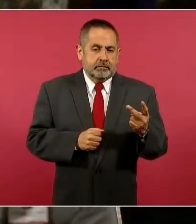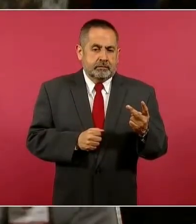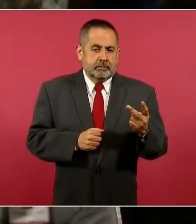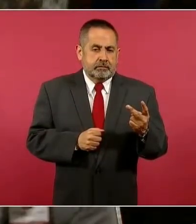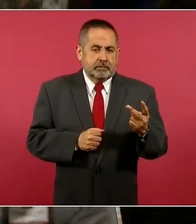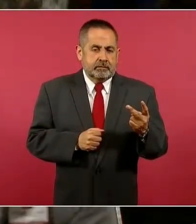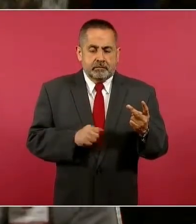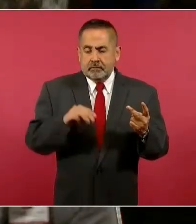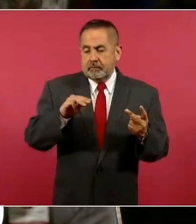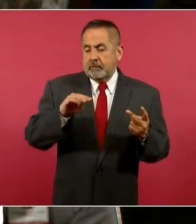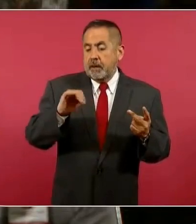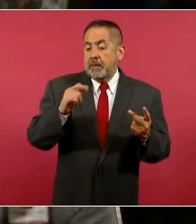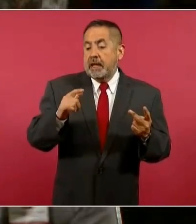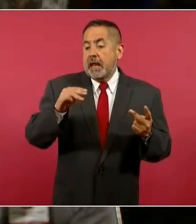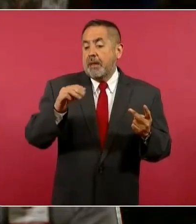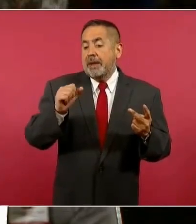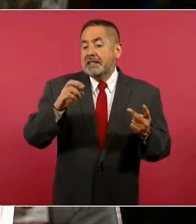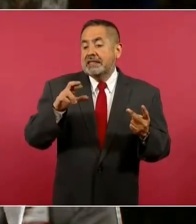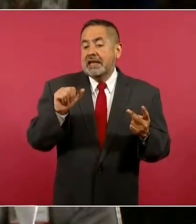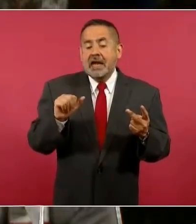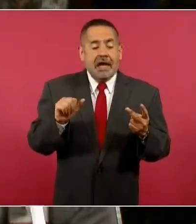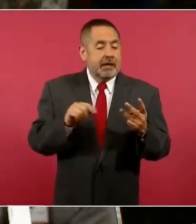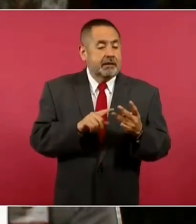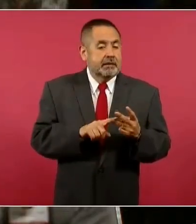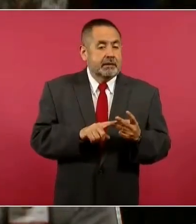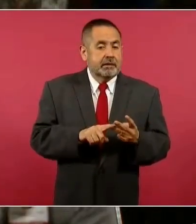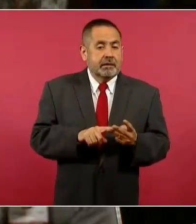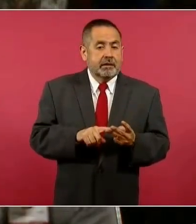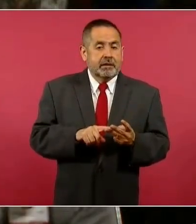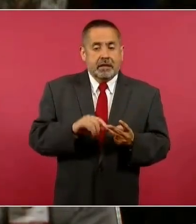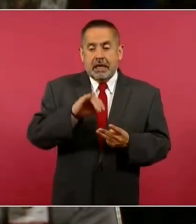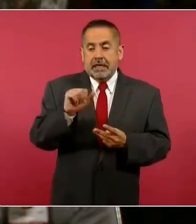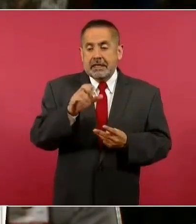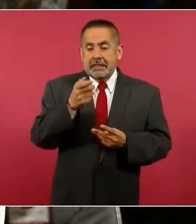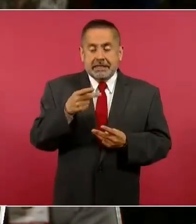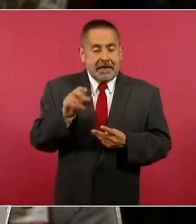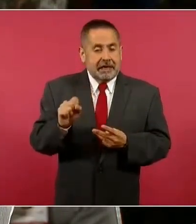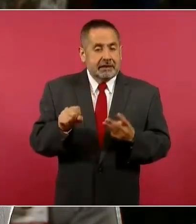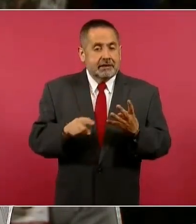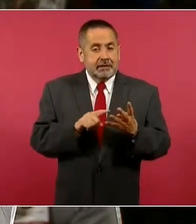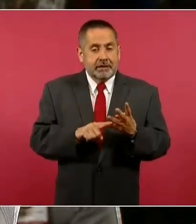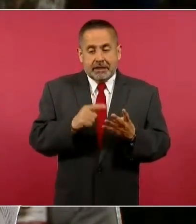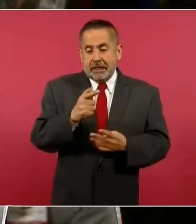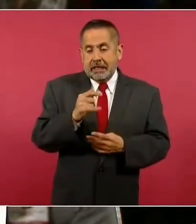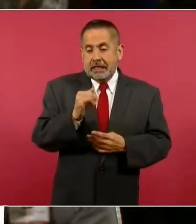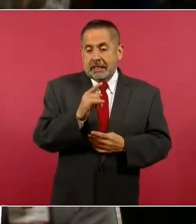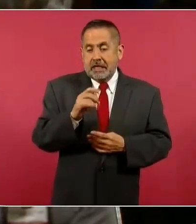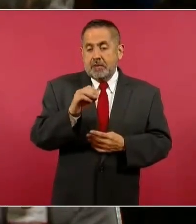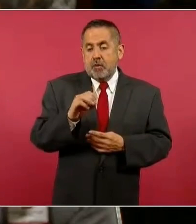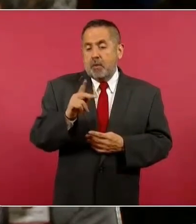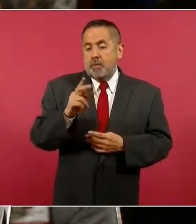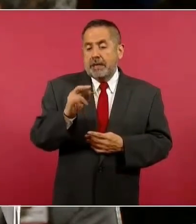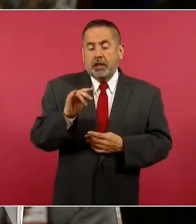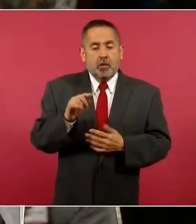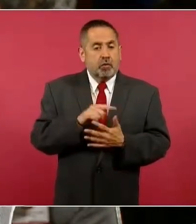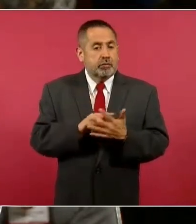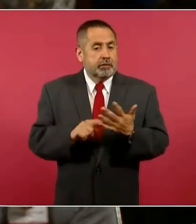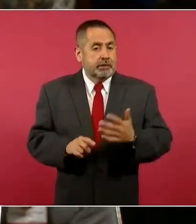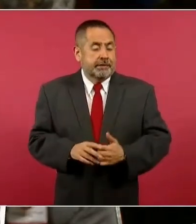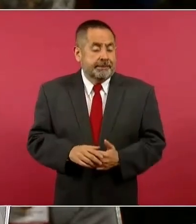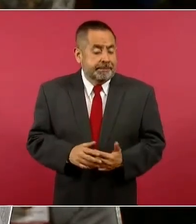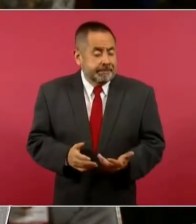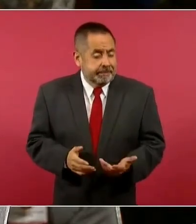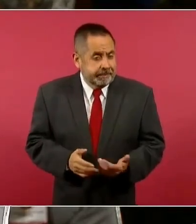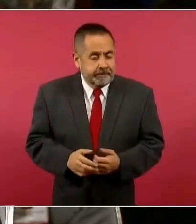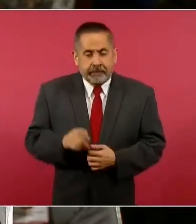estaba Miguel Mancera Aguayo, estaba Jacques Ragosinsky y estaba Guillermo Prieto. Presidente, en